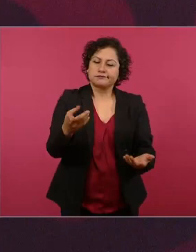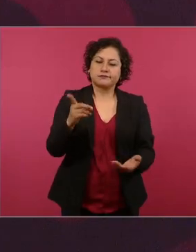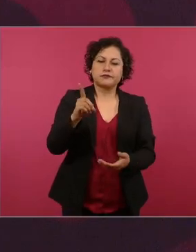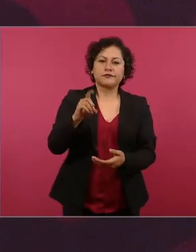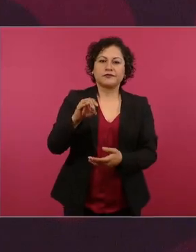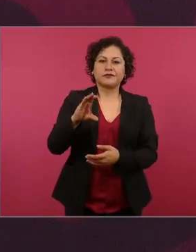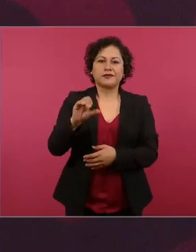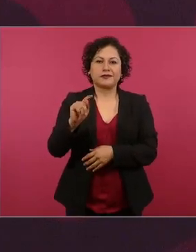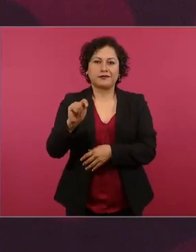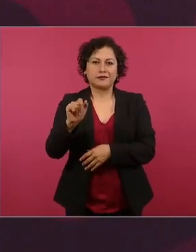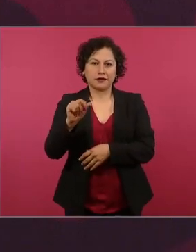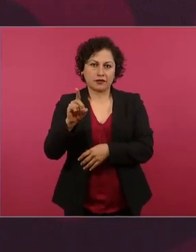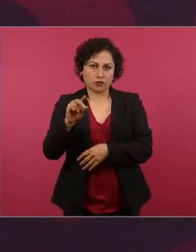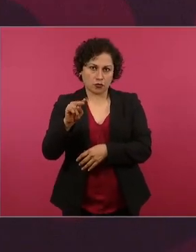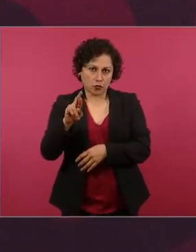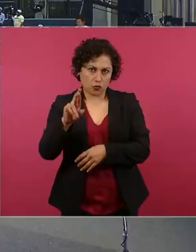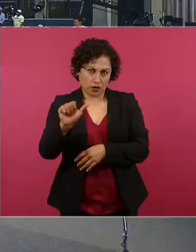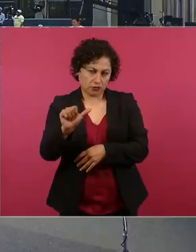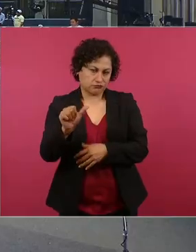y ya.